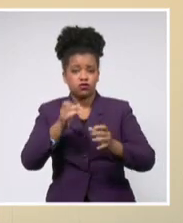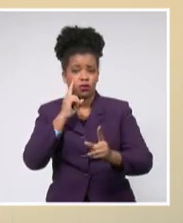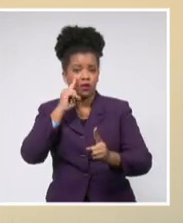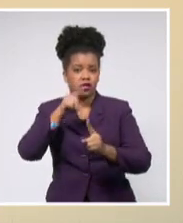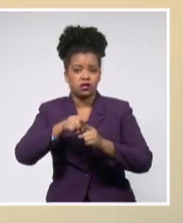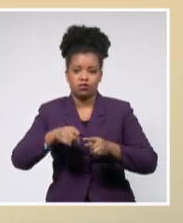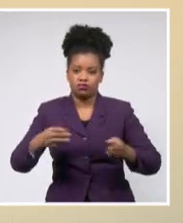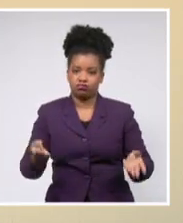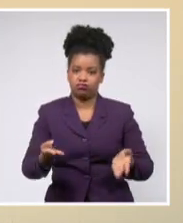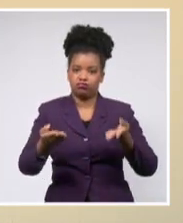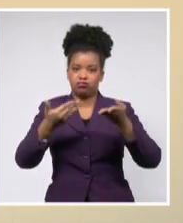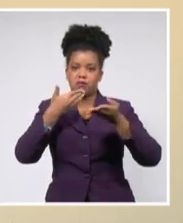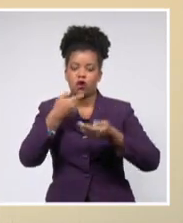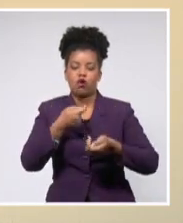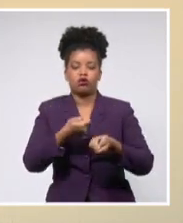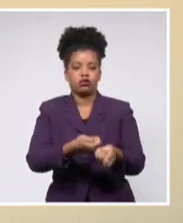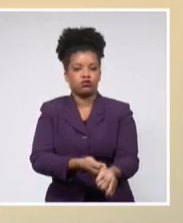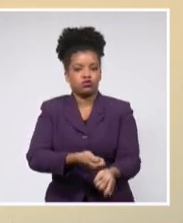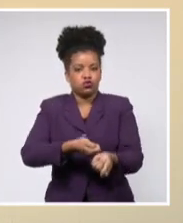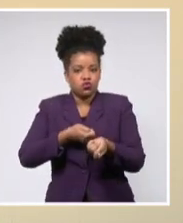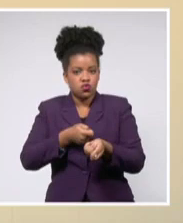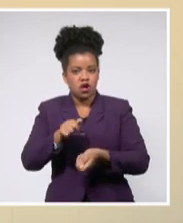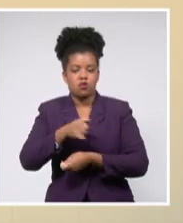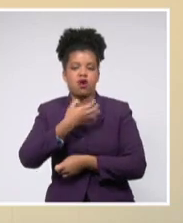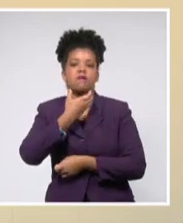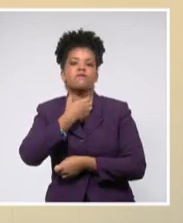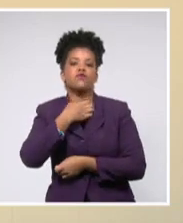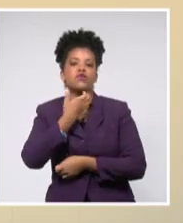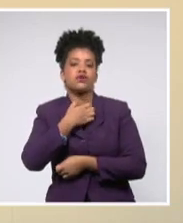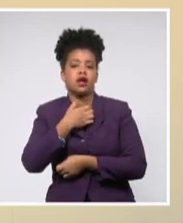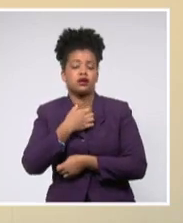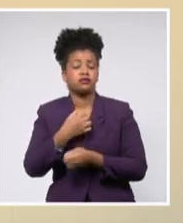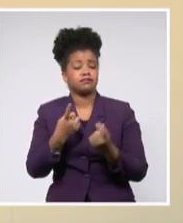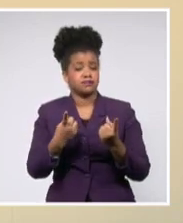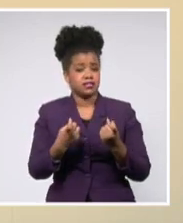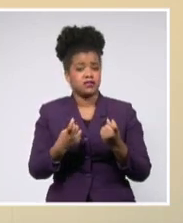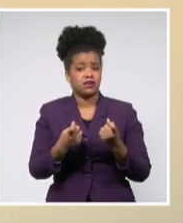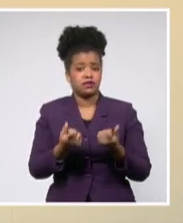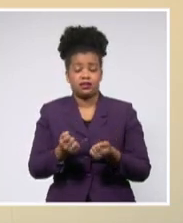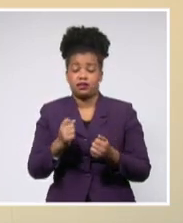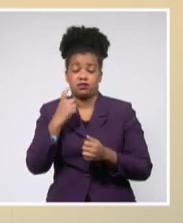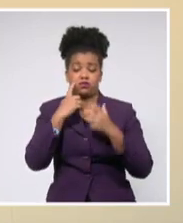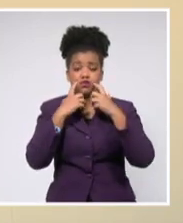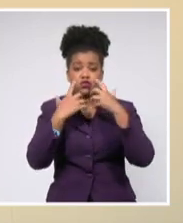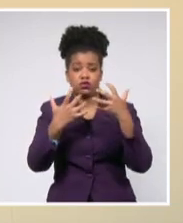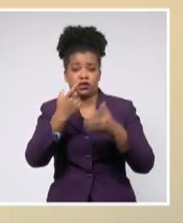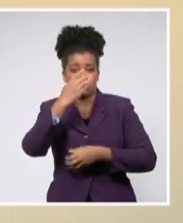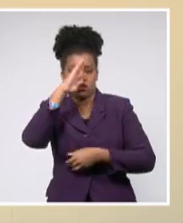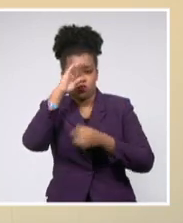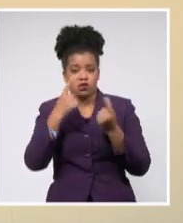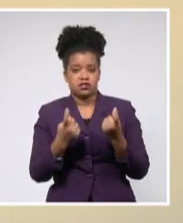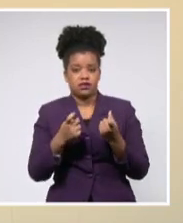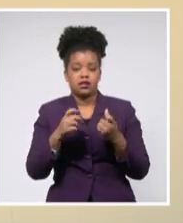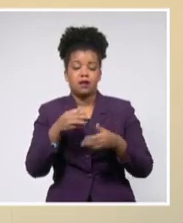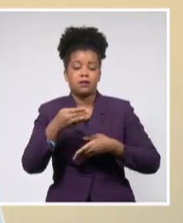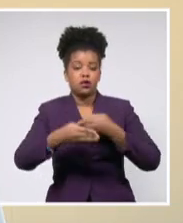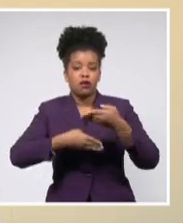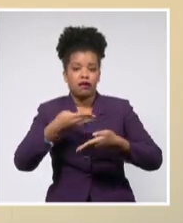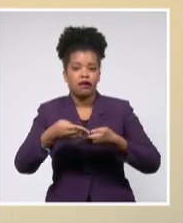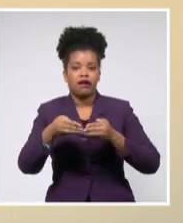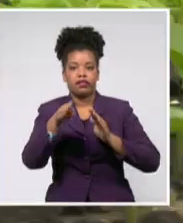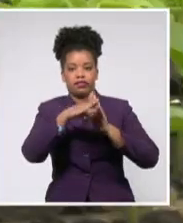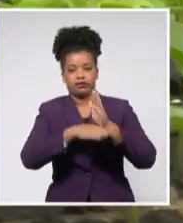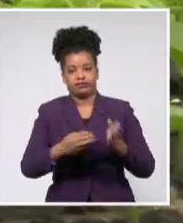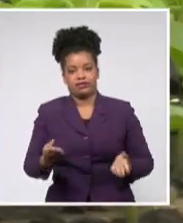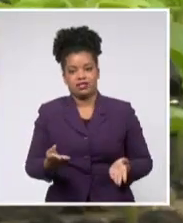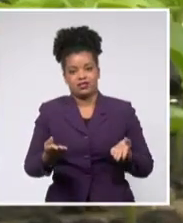incrementar los niveles de yuca y los niveles de boniato como disponibilidad. Son viandas estratégicas que tienen un programa de desarrollo en toda la provincia y